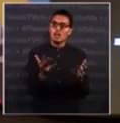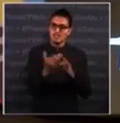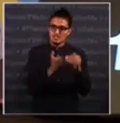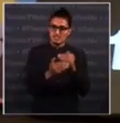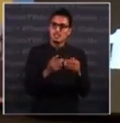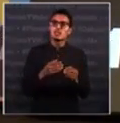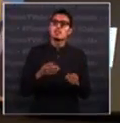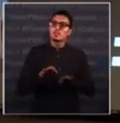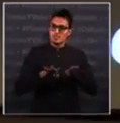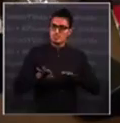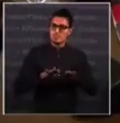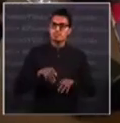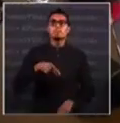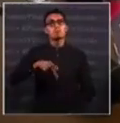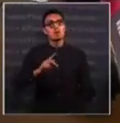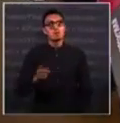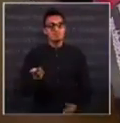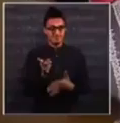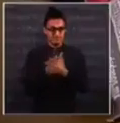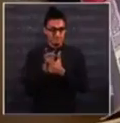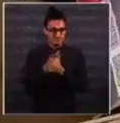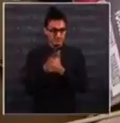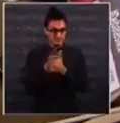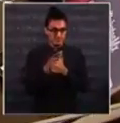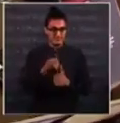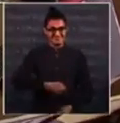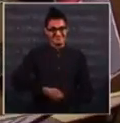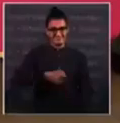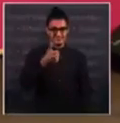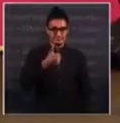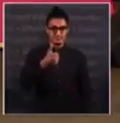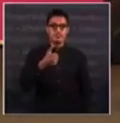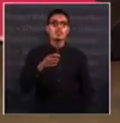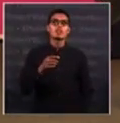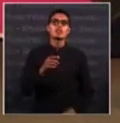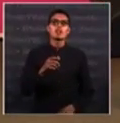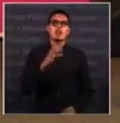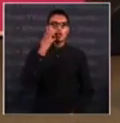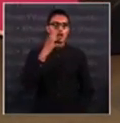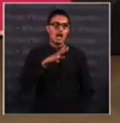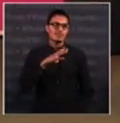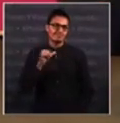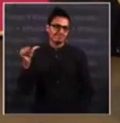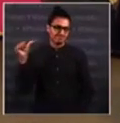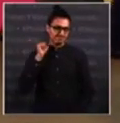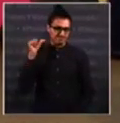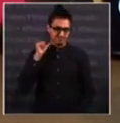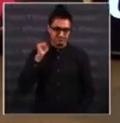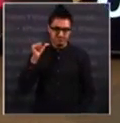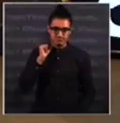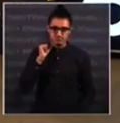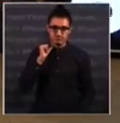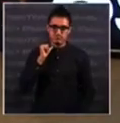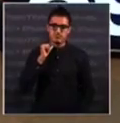embargo, somos el 1º lugar en homicidio doloso y en feminicidio.